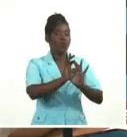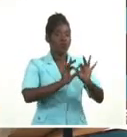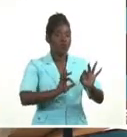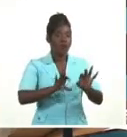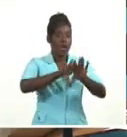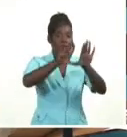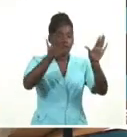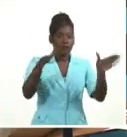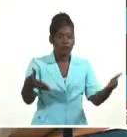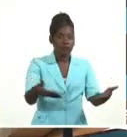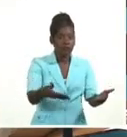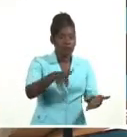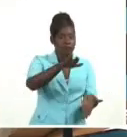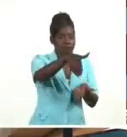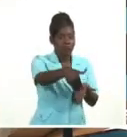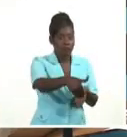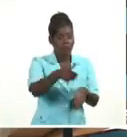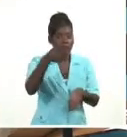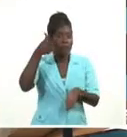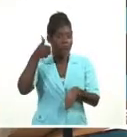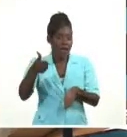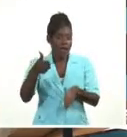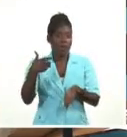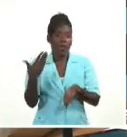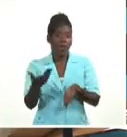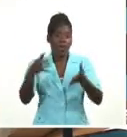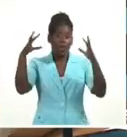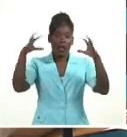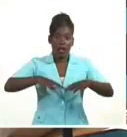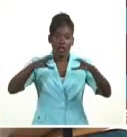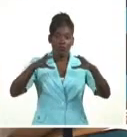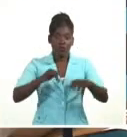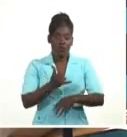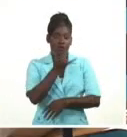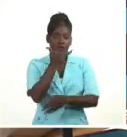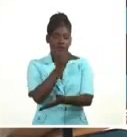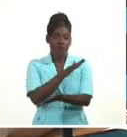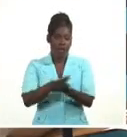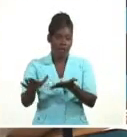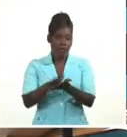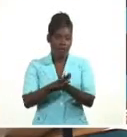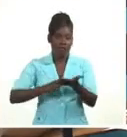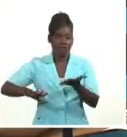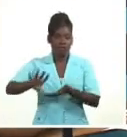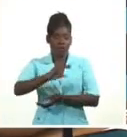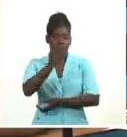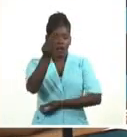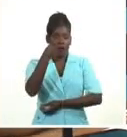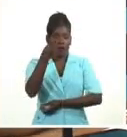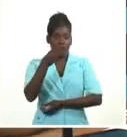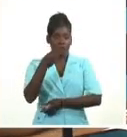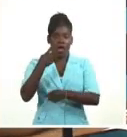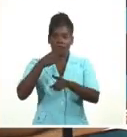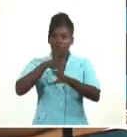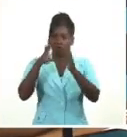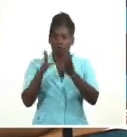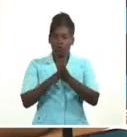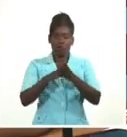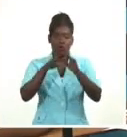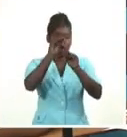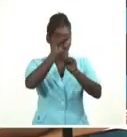la responsabilidad de llegar a las mayoristas de alimentos, a los grandes almacenes y a otros que tenemos a mano